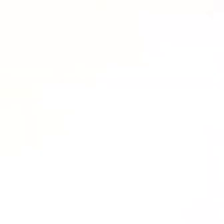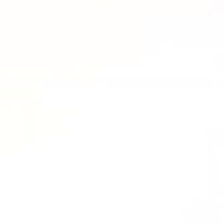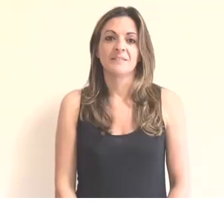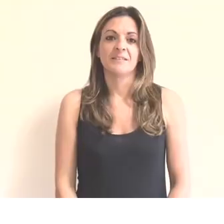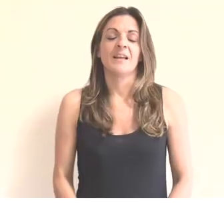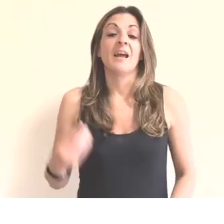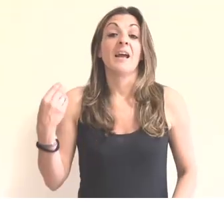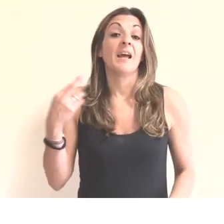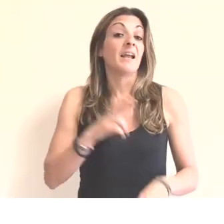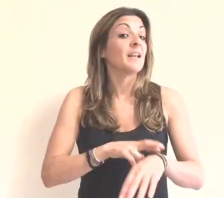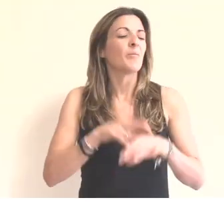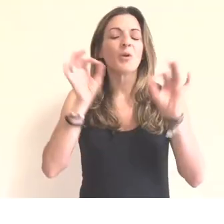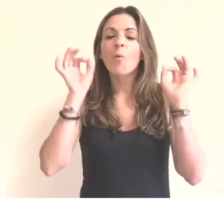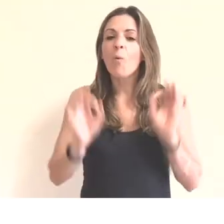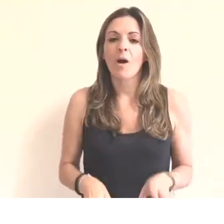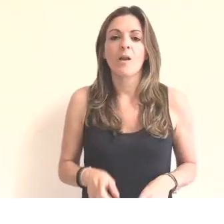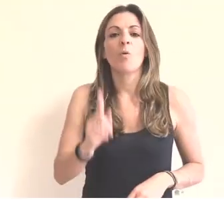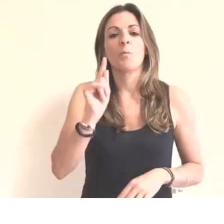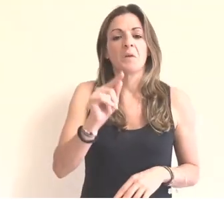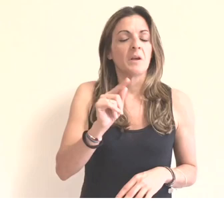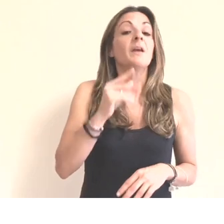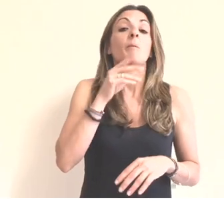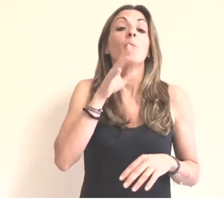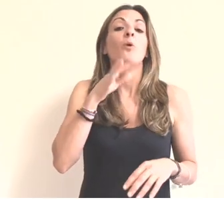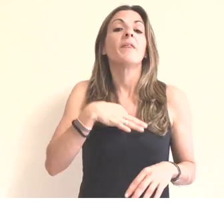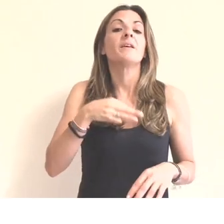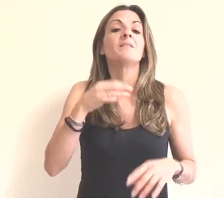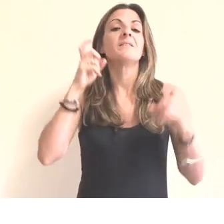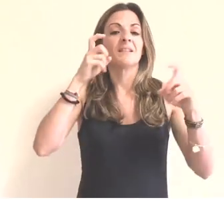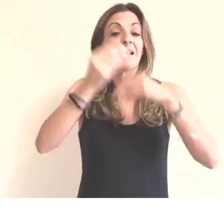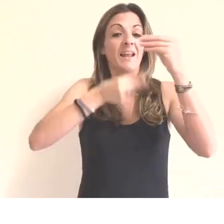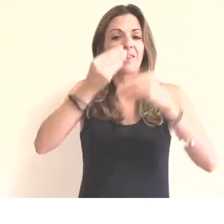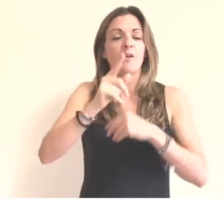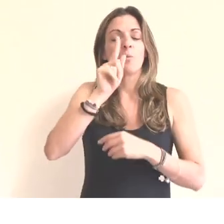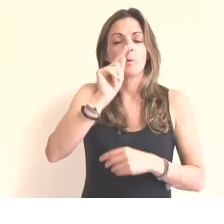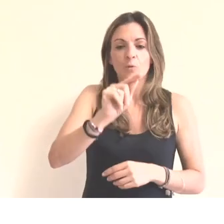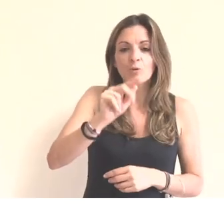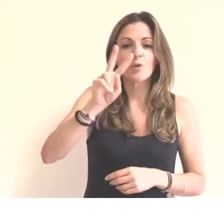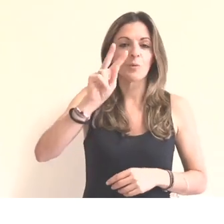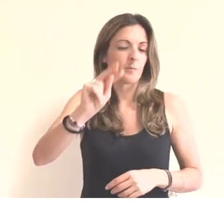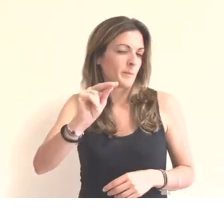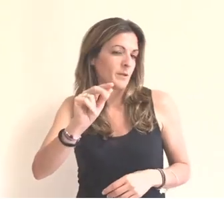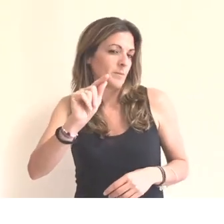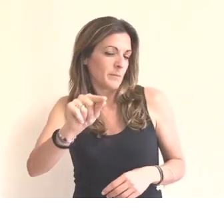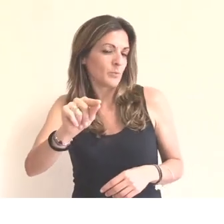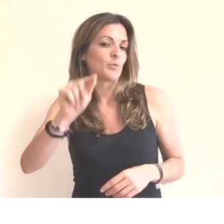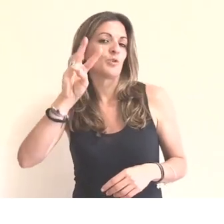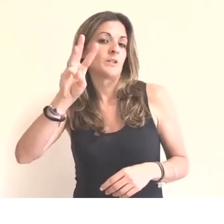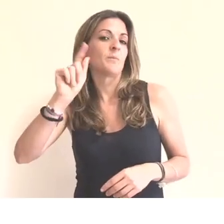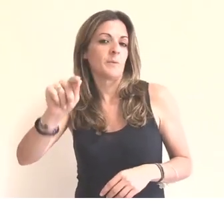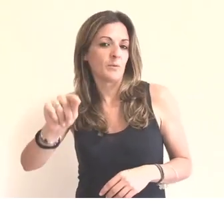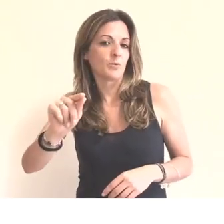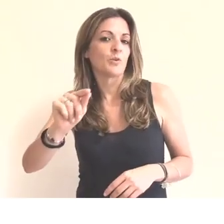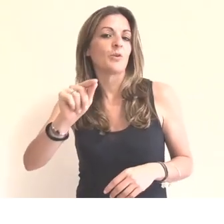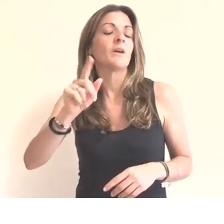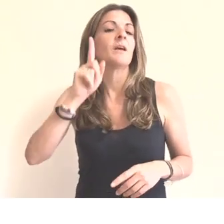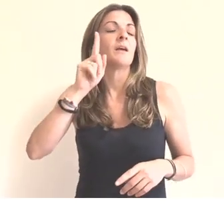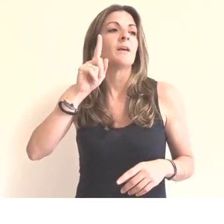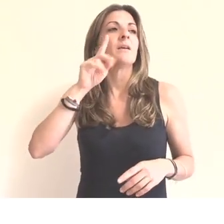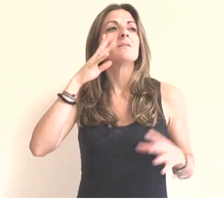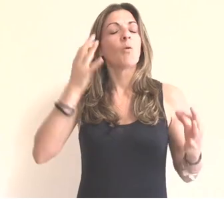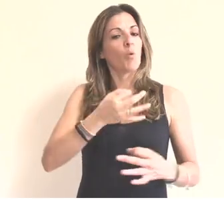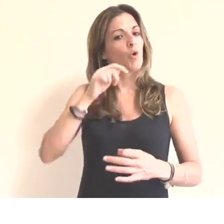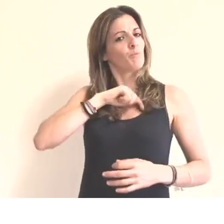Continúa igual, 1 minuto, 2 minutos, 3 minutos. Irás notando cómo tu energía va bajando, cómo te vas